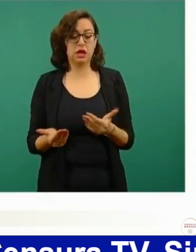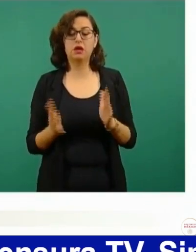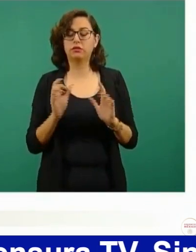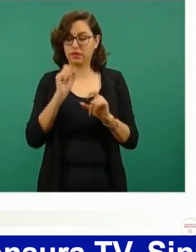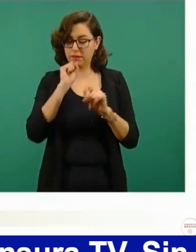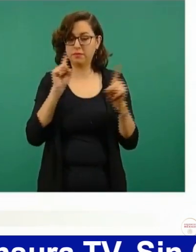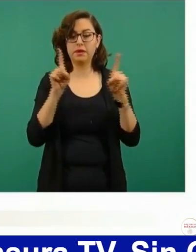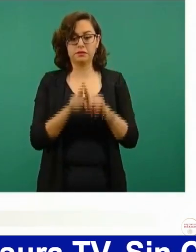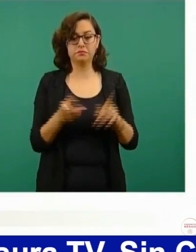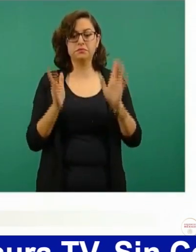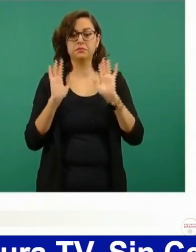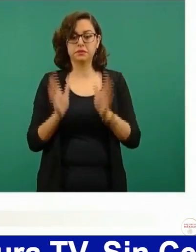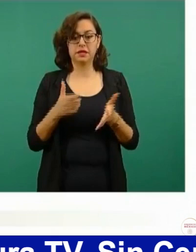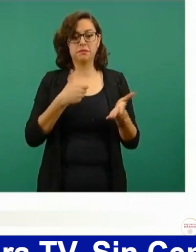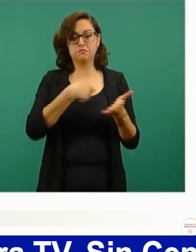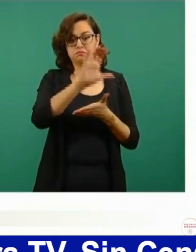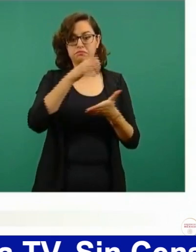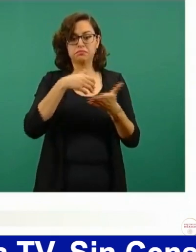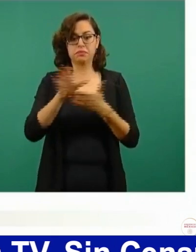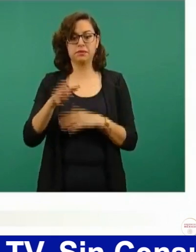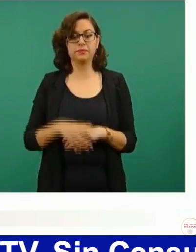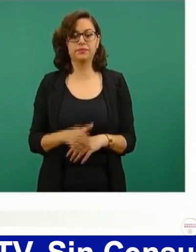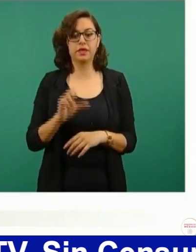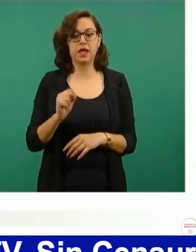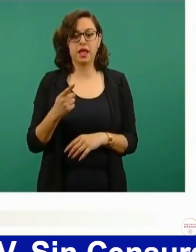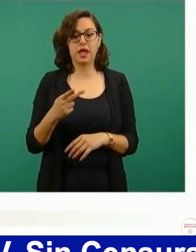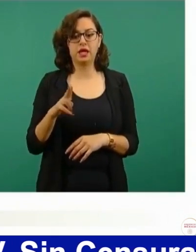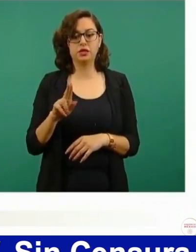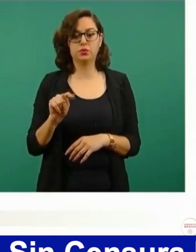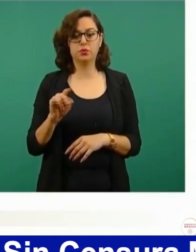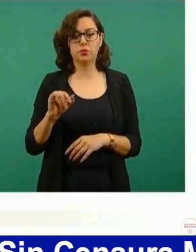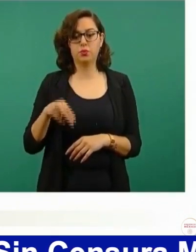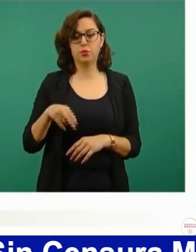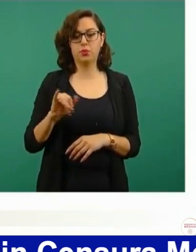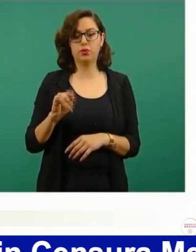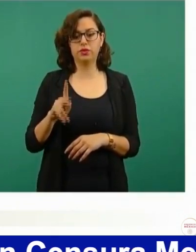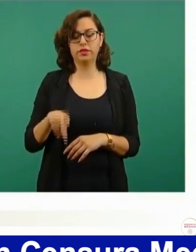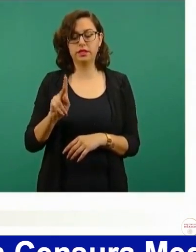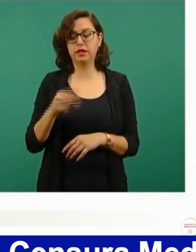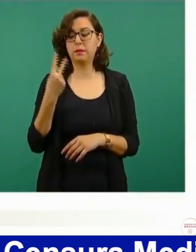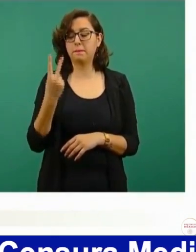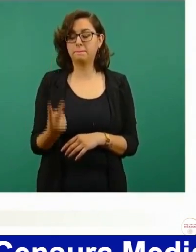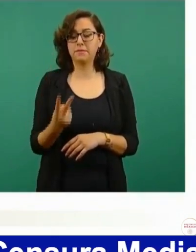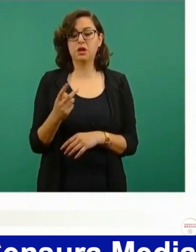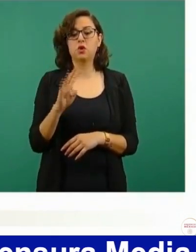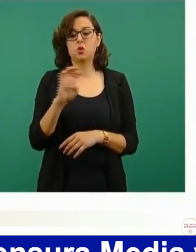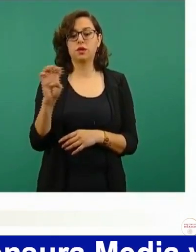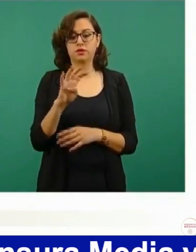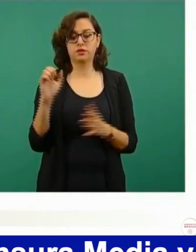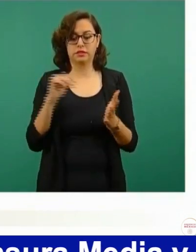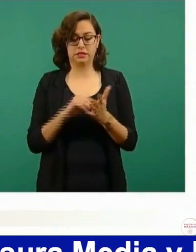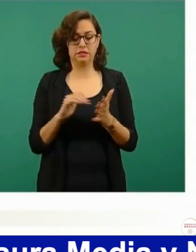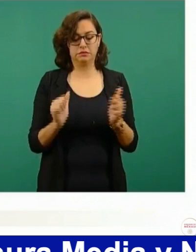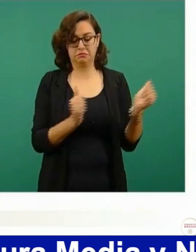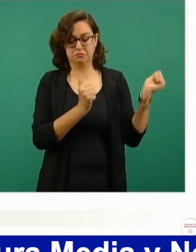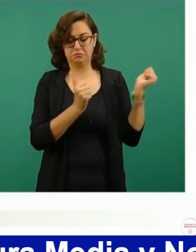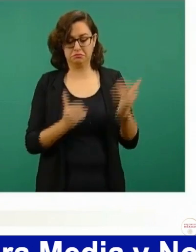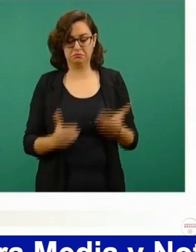semana. 400,000 de Sputnik y estamos muy próximos a recibir posiblemente